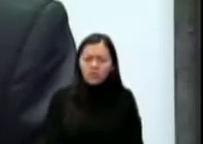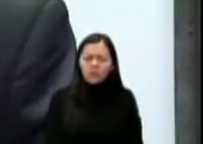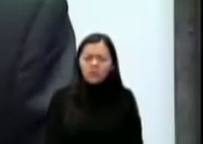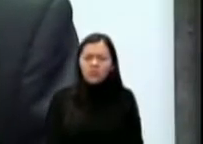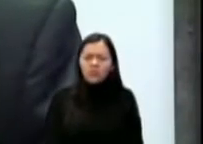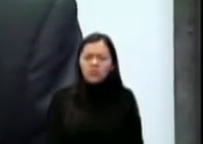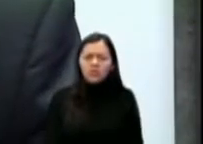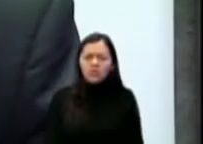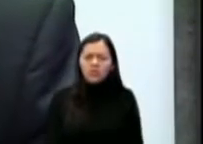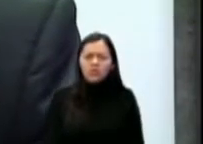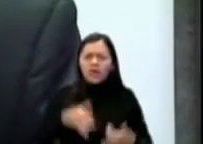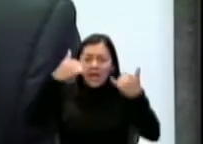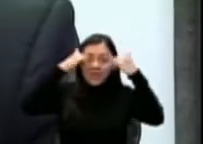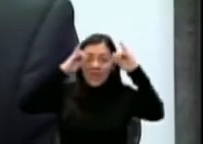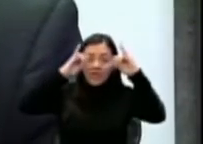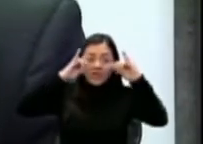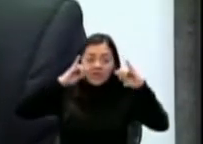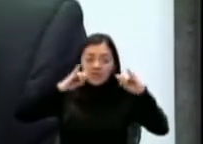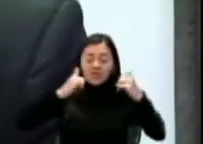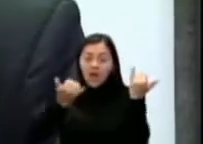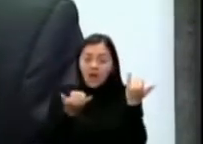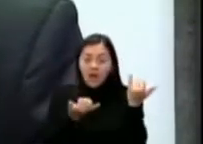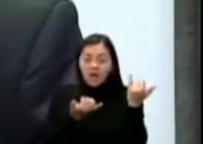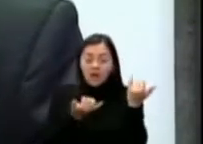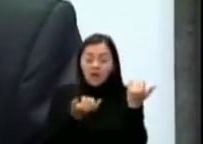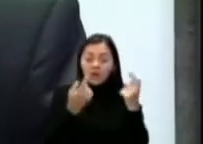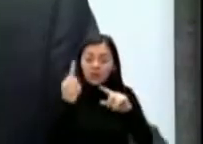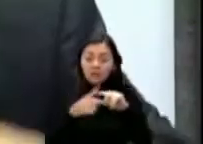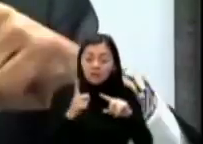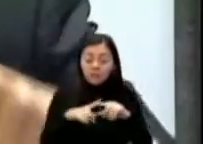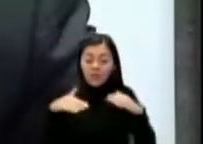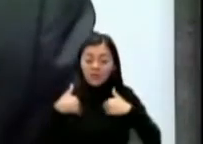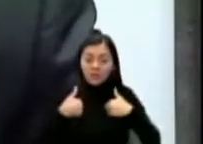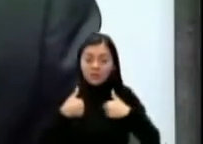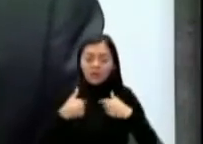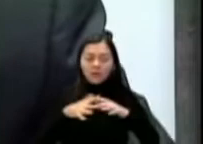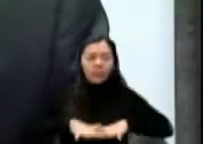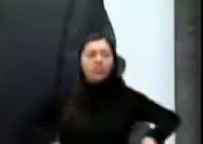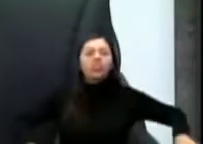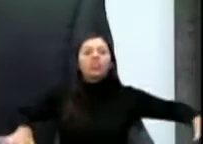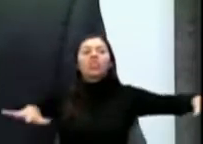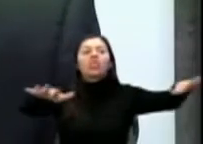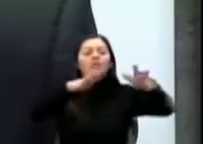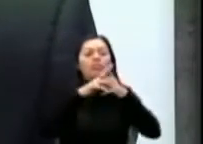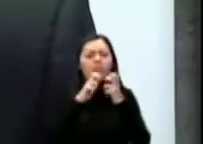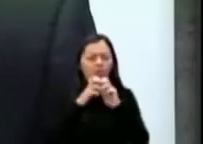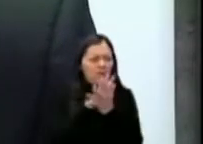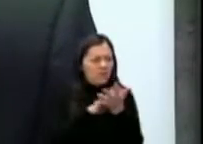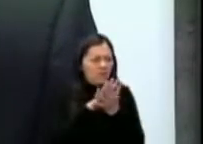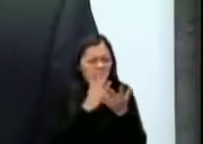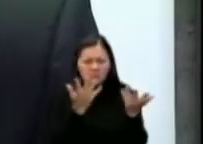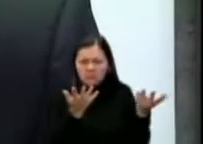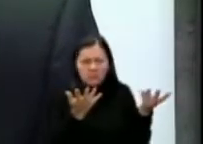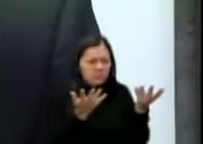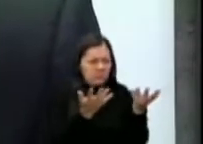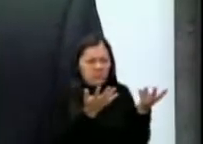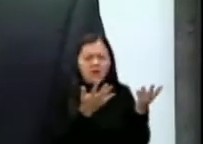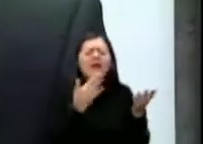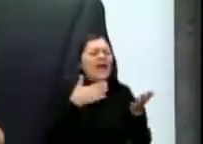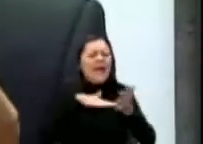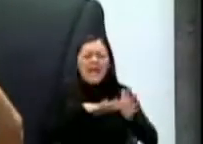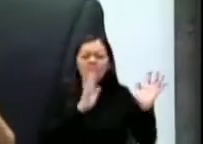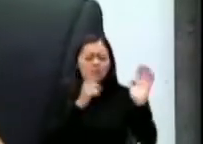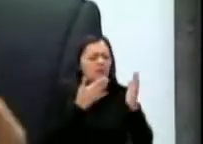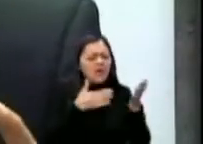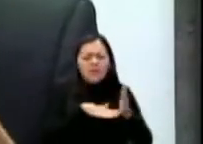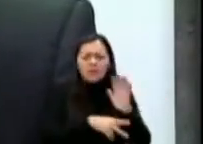ganadería extensiva en la amazonía que es la que más afecta a la selva amazónica lo que